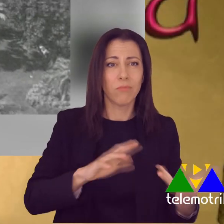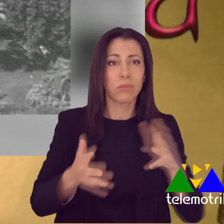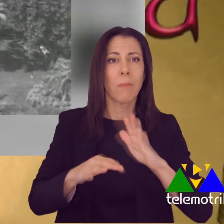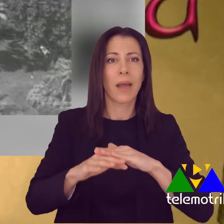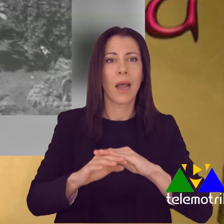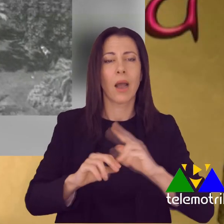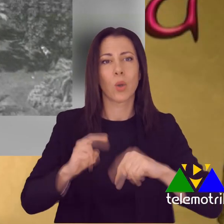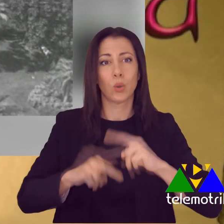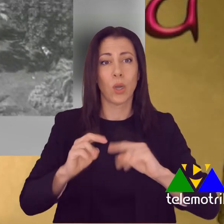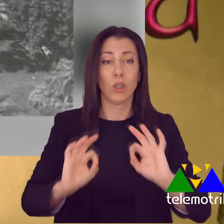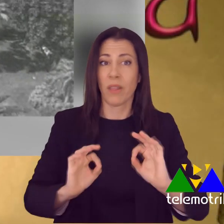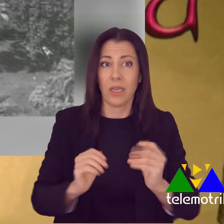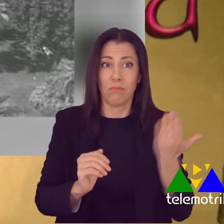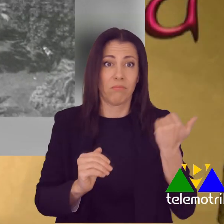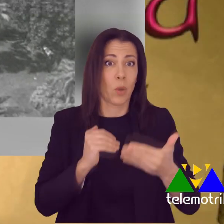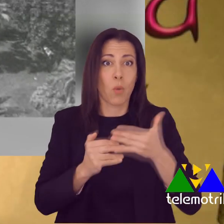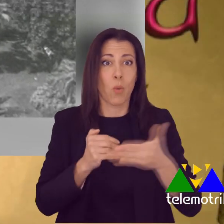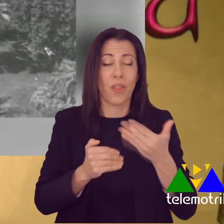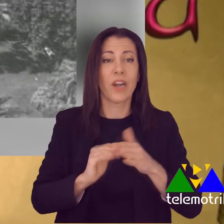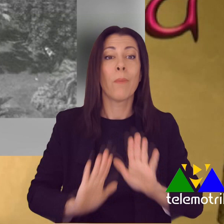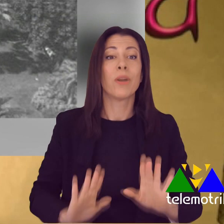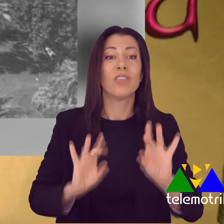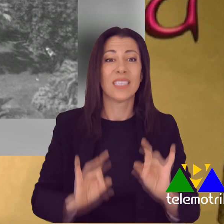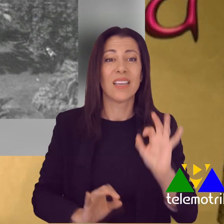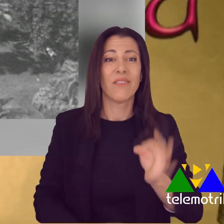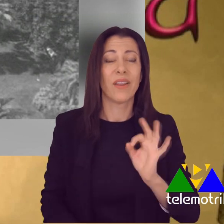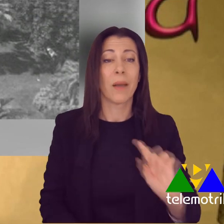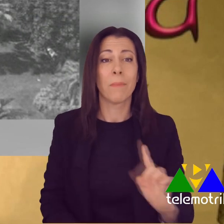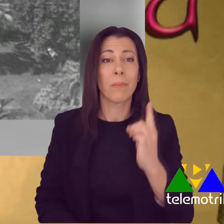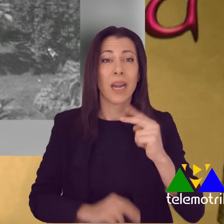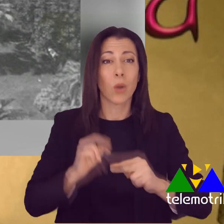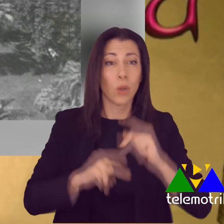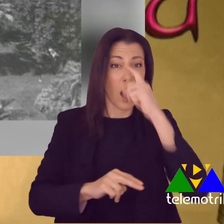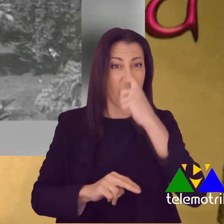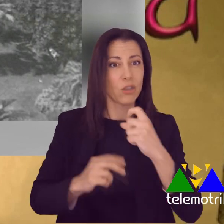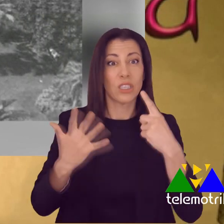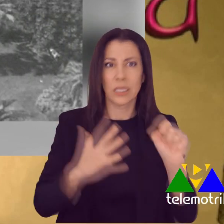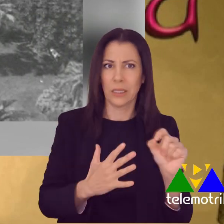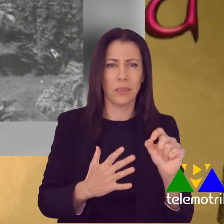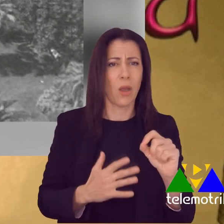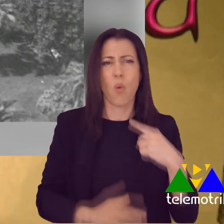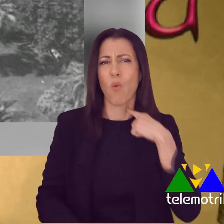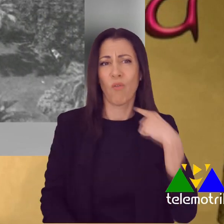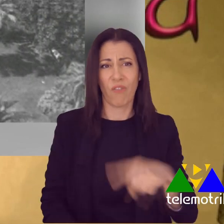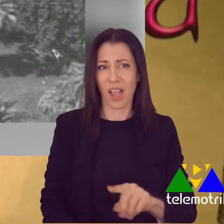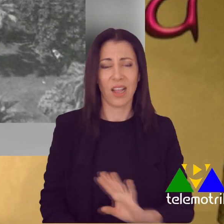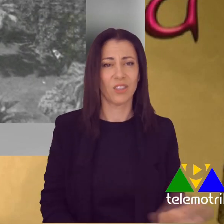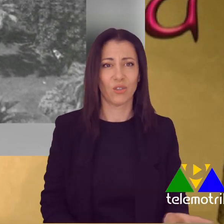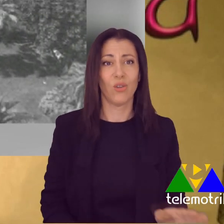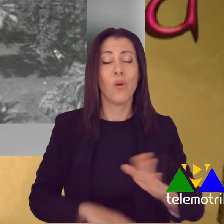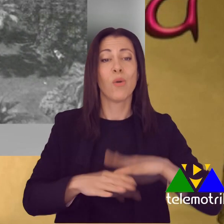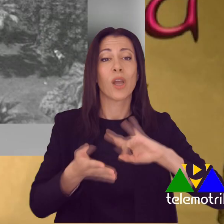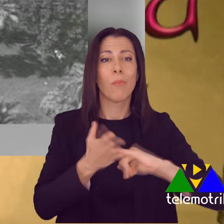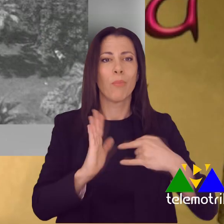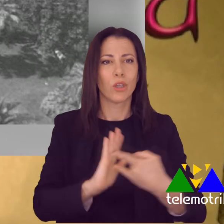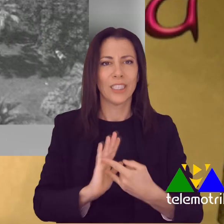muy moderno. Es verdad que la primera construcción de Playa Granada de los años 60 fue un fracaso. El